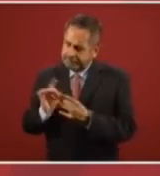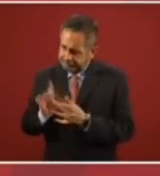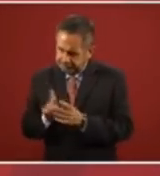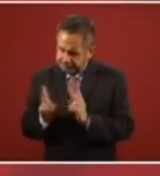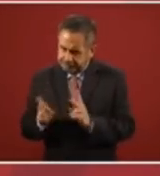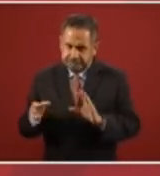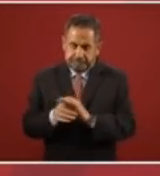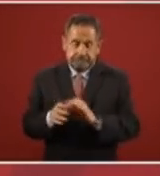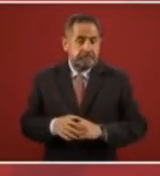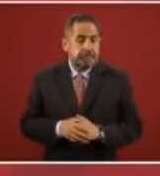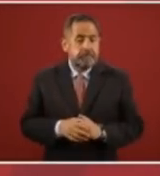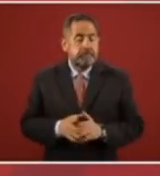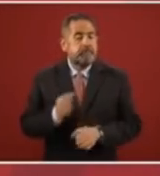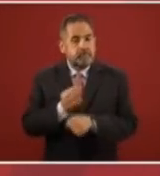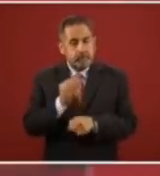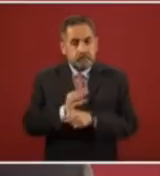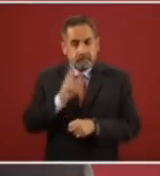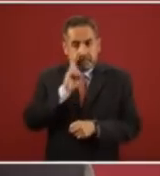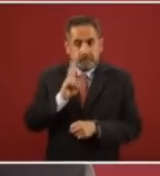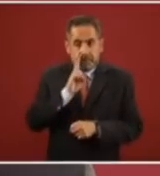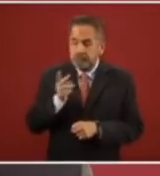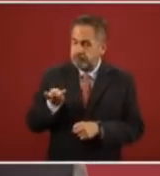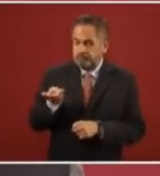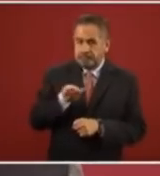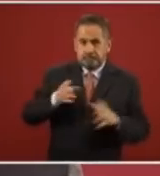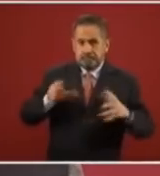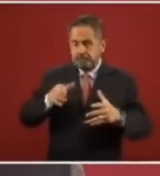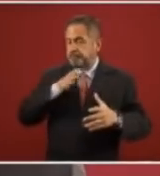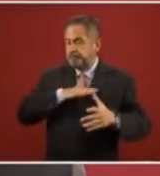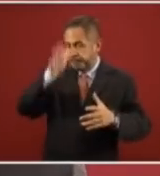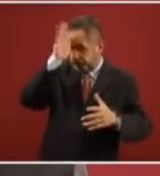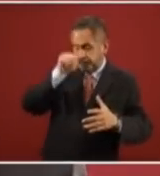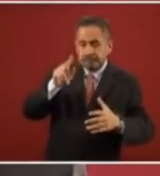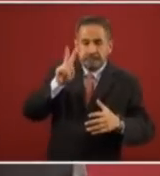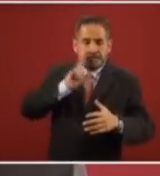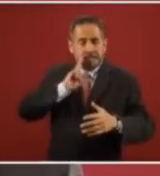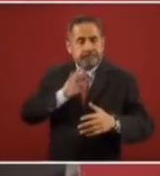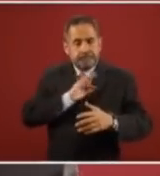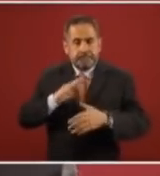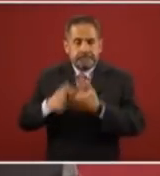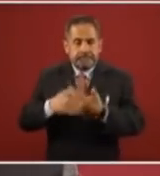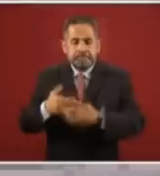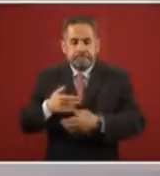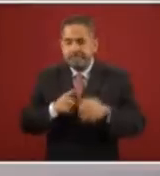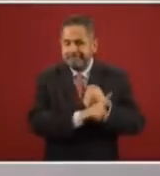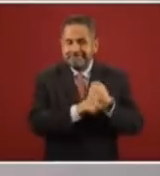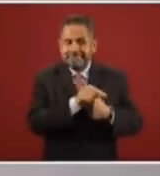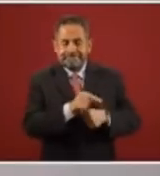Entonces, estamos poniéndonos de acuerdo para resolver el problema.